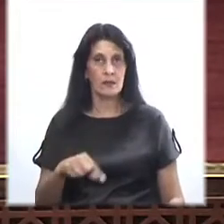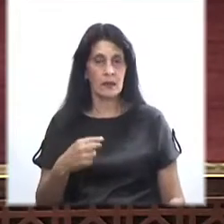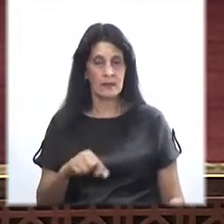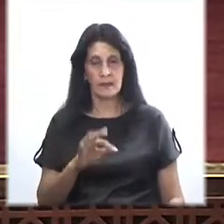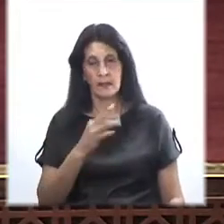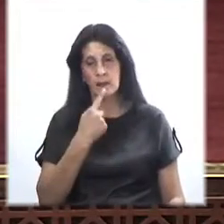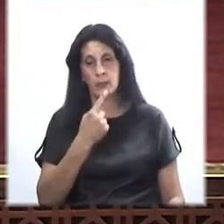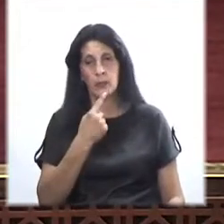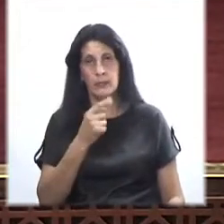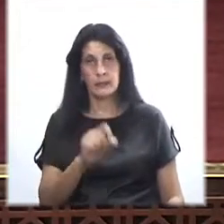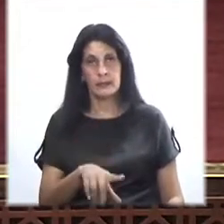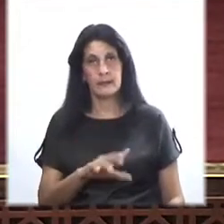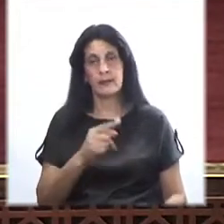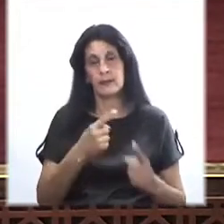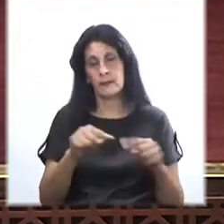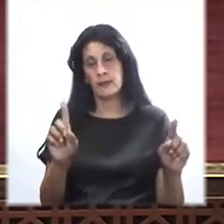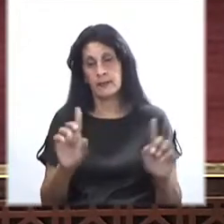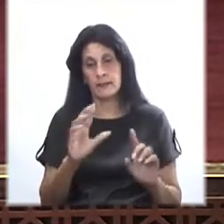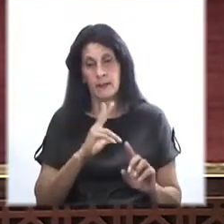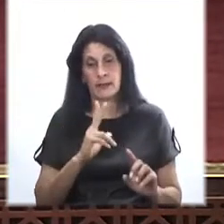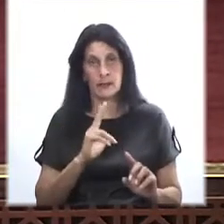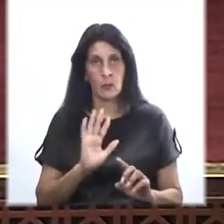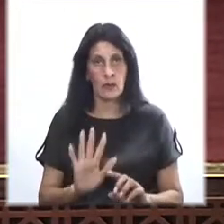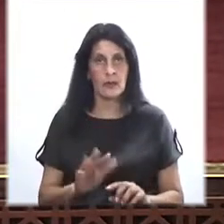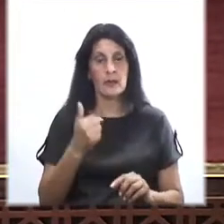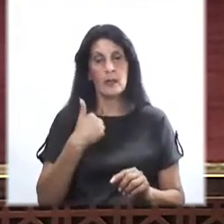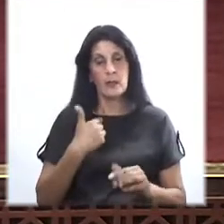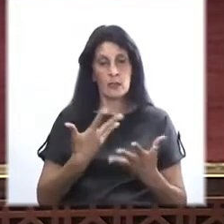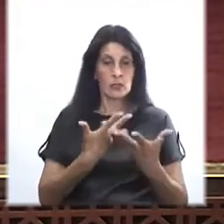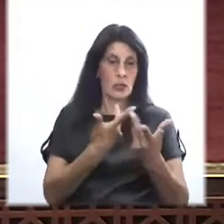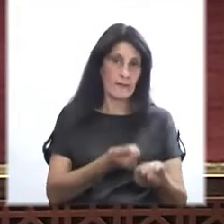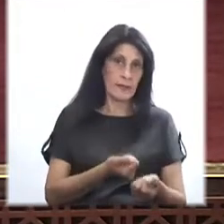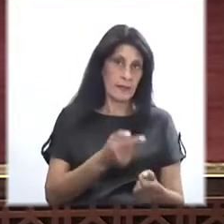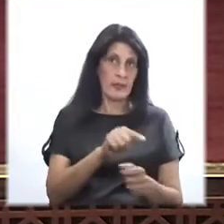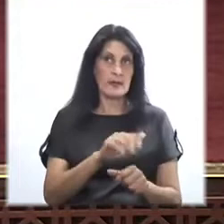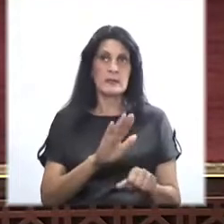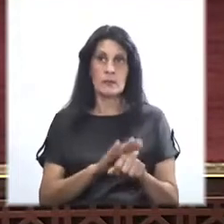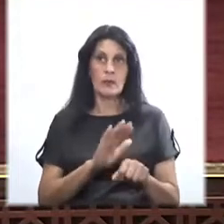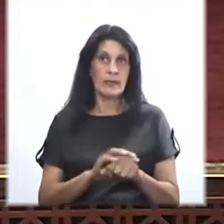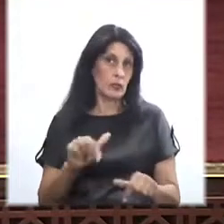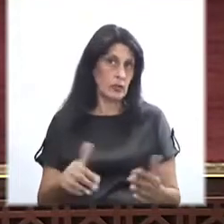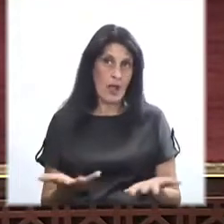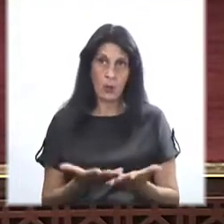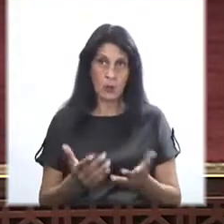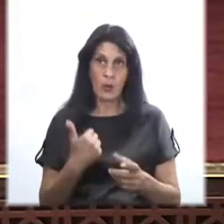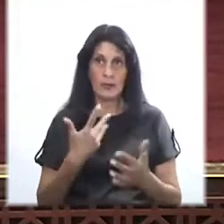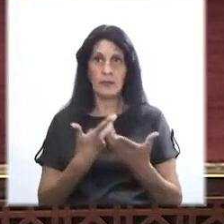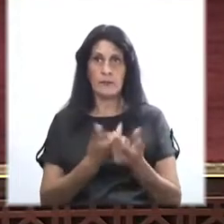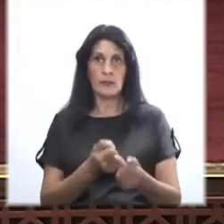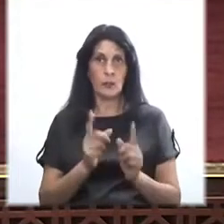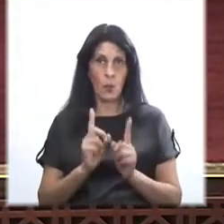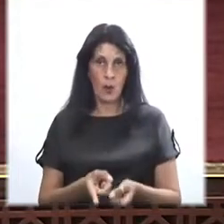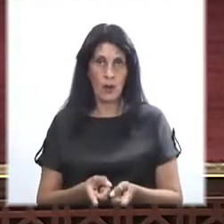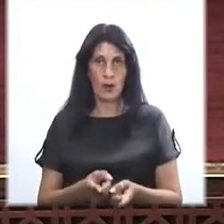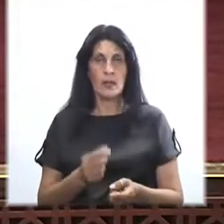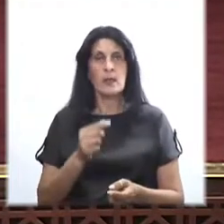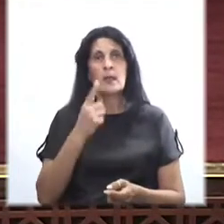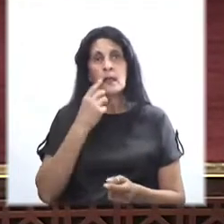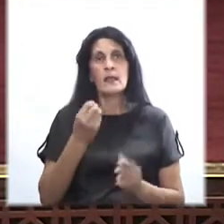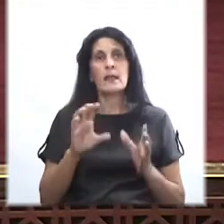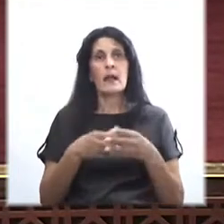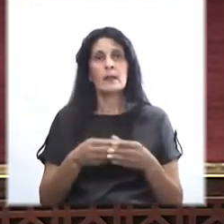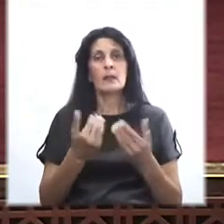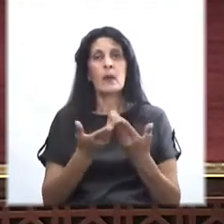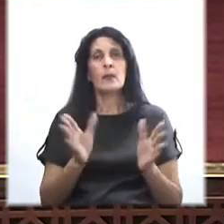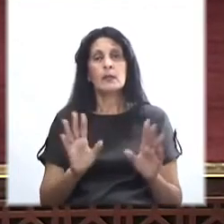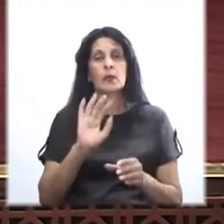en referencia en particular a la que yo estaba defendiendo en su momento y defiendo actualmente, que es la posición de Cabildo Abierto con el